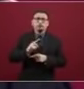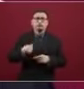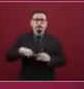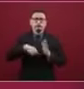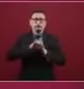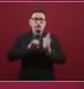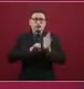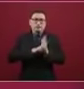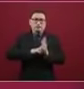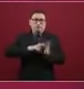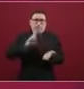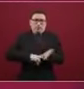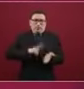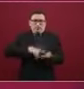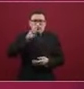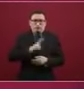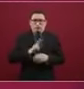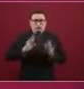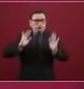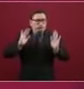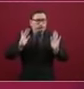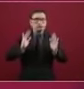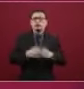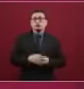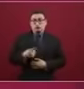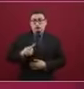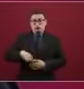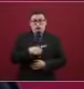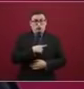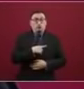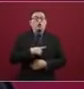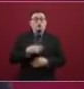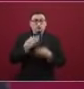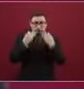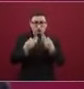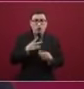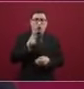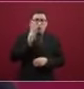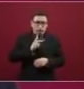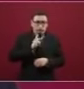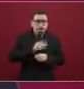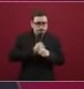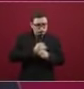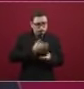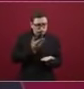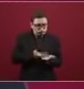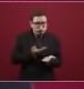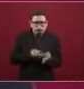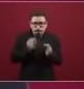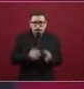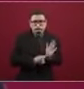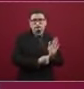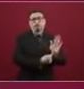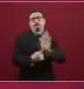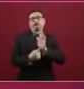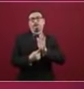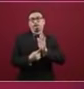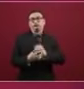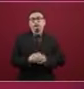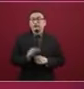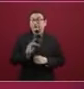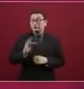Entonces, nunca vamos a decir nada que no nos conste, que no tengamos prueba. Y en el caso de que se